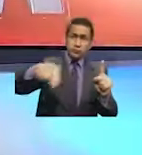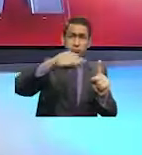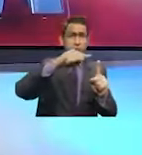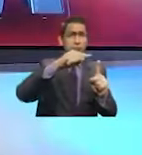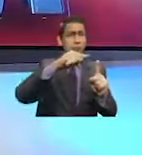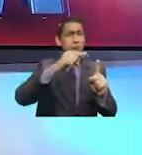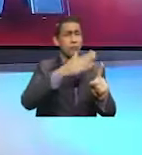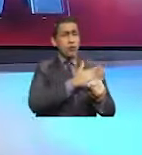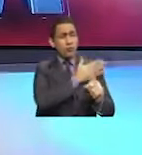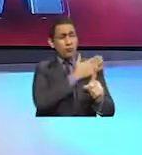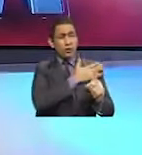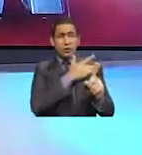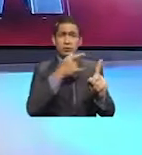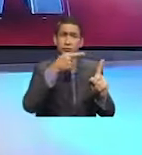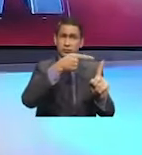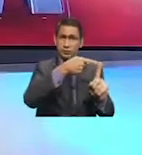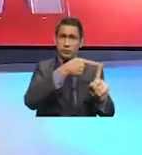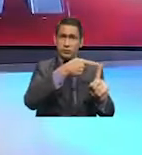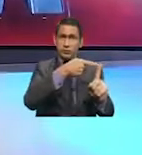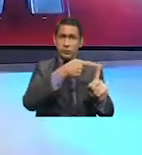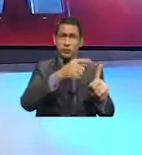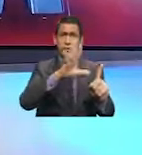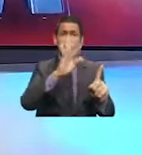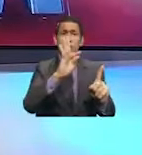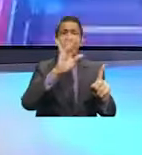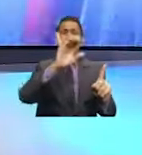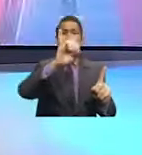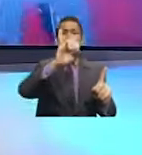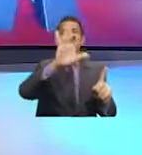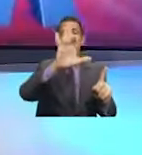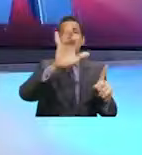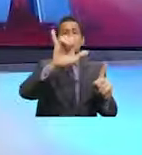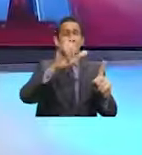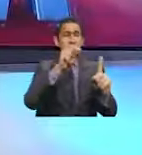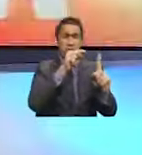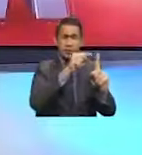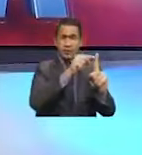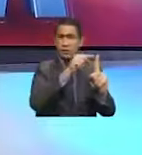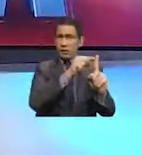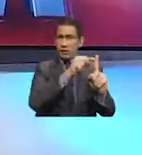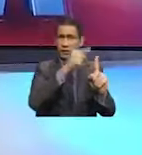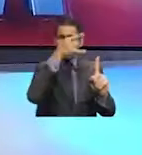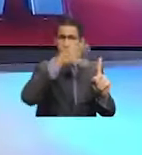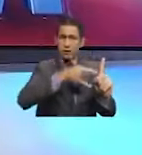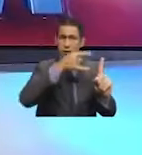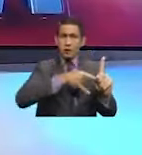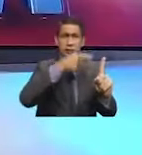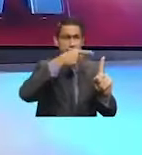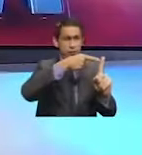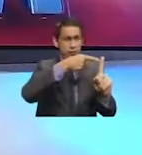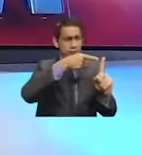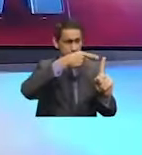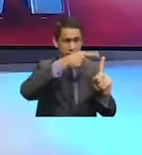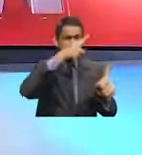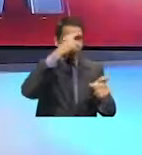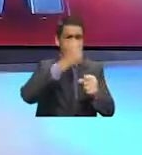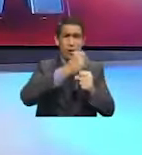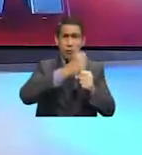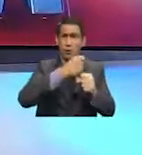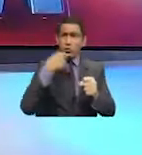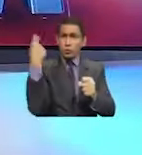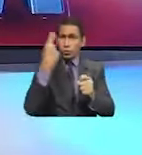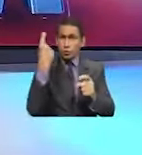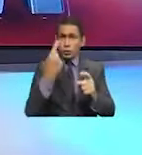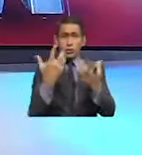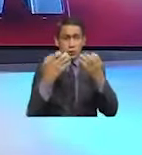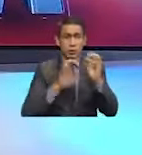se ha ganado la confianza de la gente, porque está ayudando y además porque es un joven que desea emprender en la vida y definitivamente llegar a ser